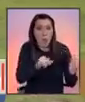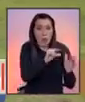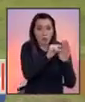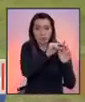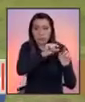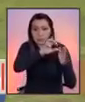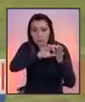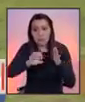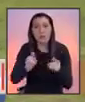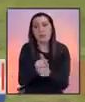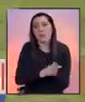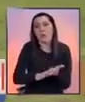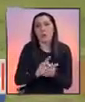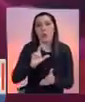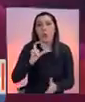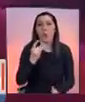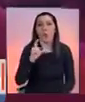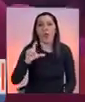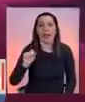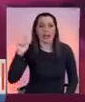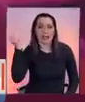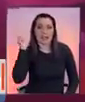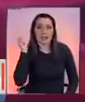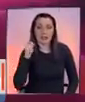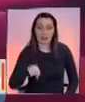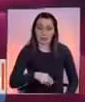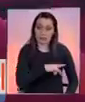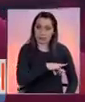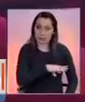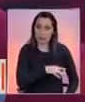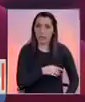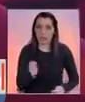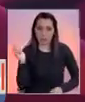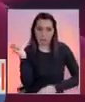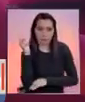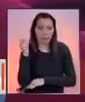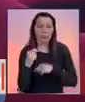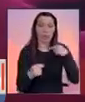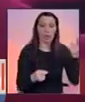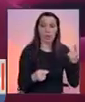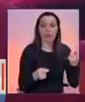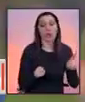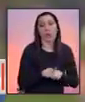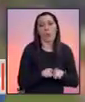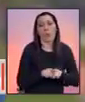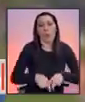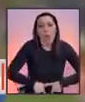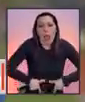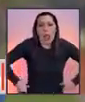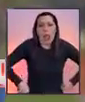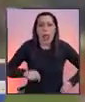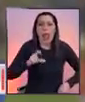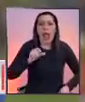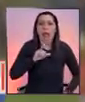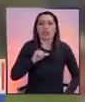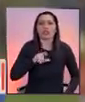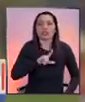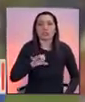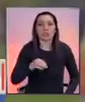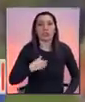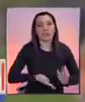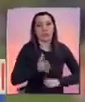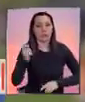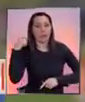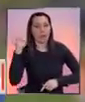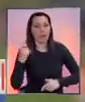Por ejemplo, cueca. Para nosotros es nuestro baile nacional y para ellos, calzoncillo. Decían, vamos a bailar cueca. Y yo